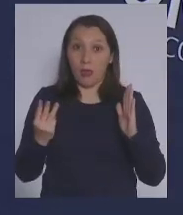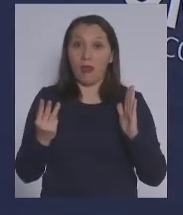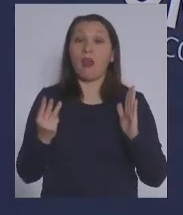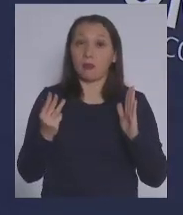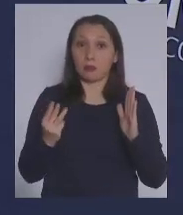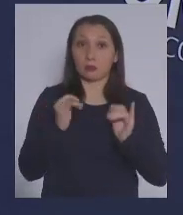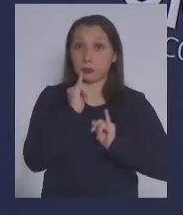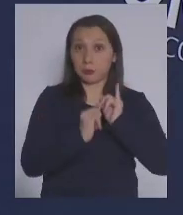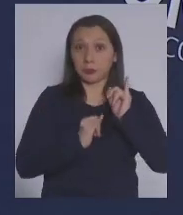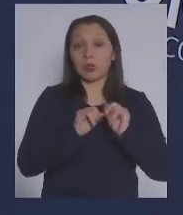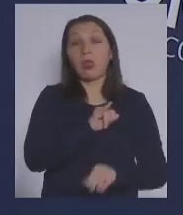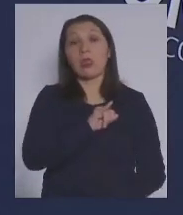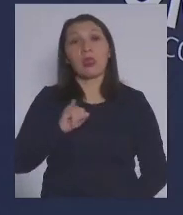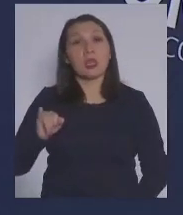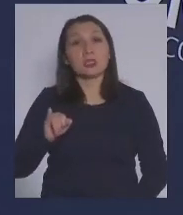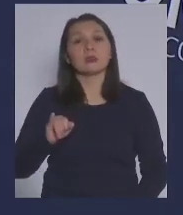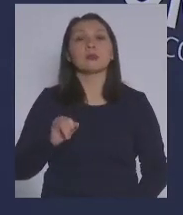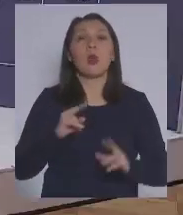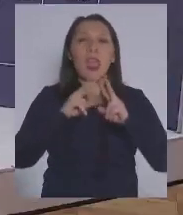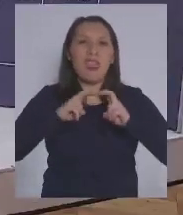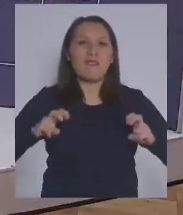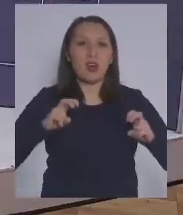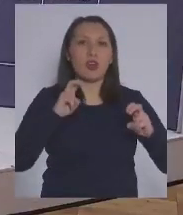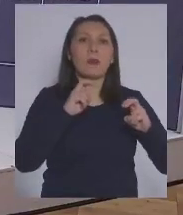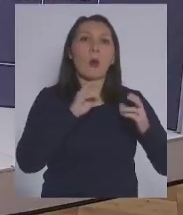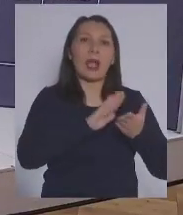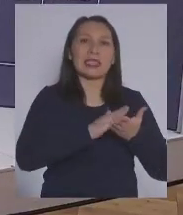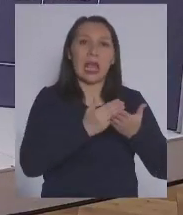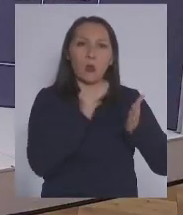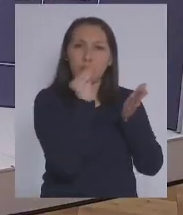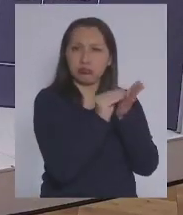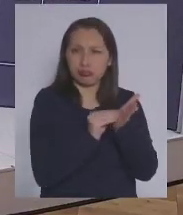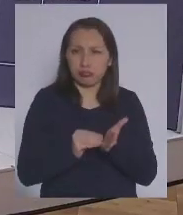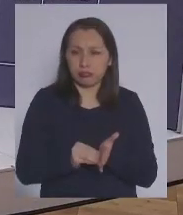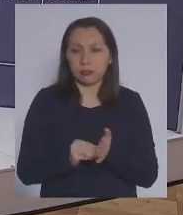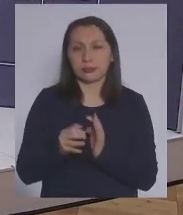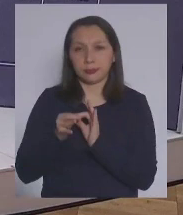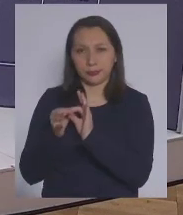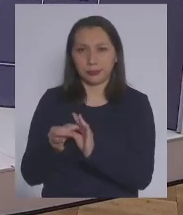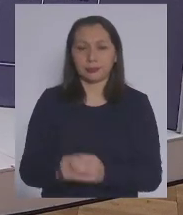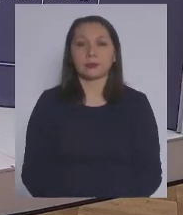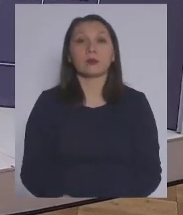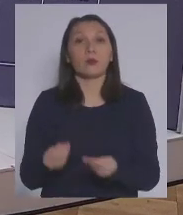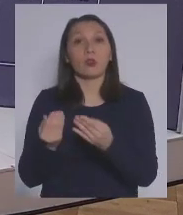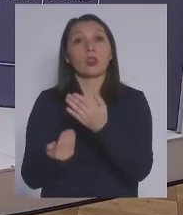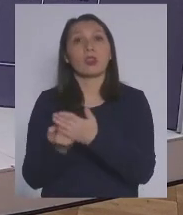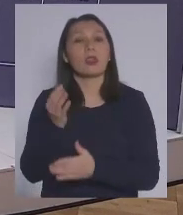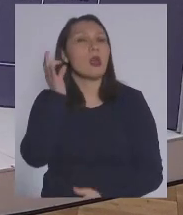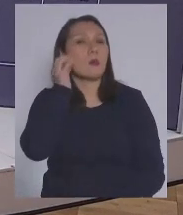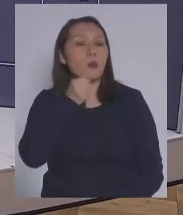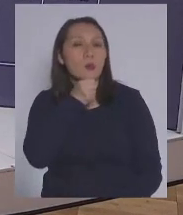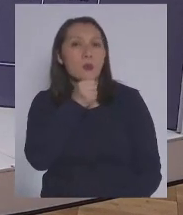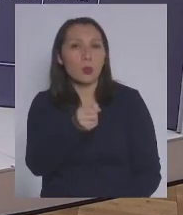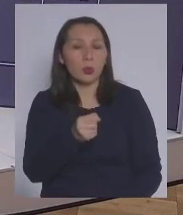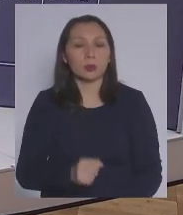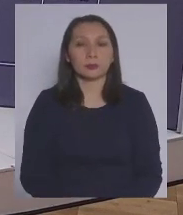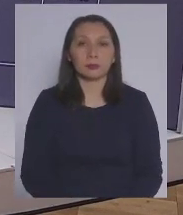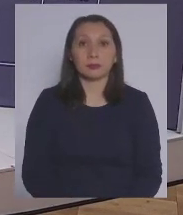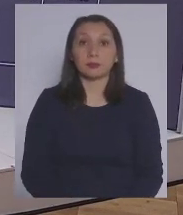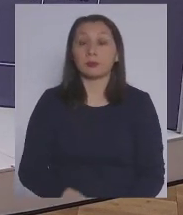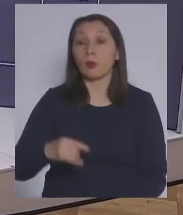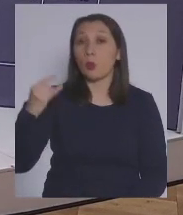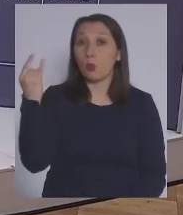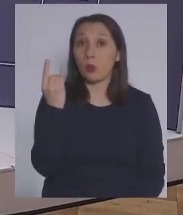después vamos a hacerlo en él lógico muchas gracias a todos muy buenos días la